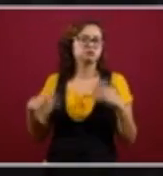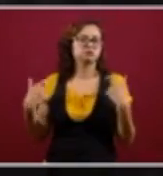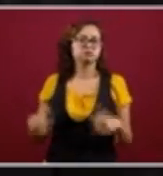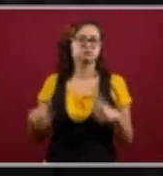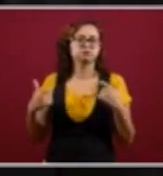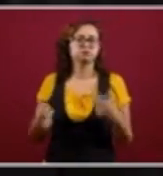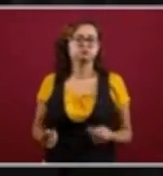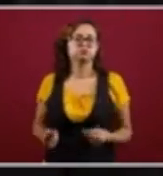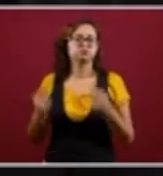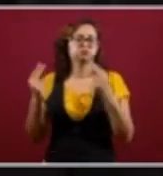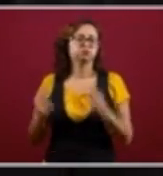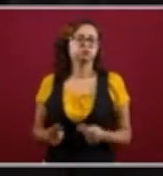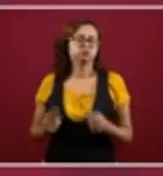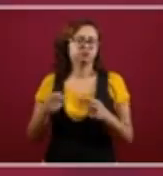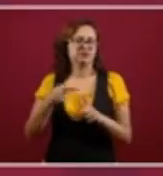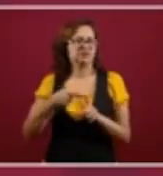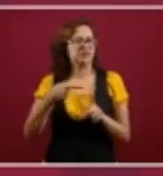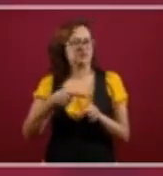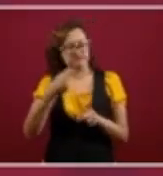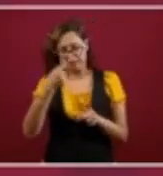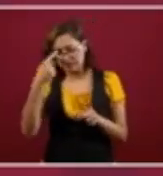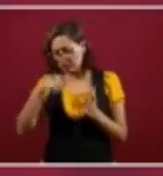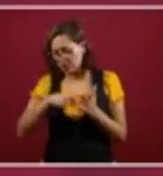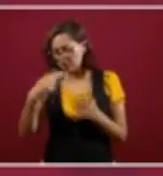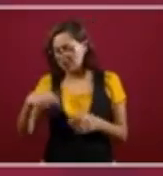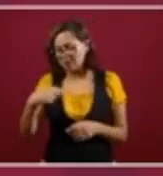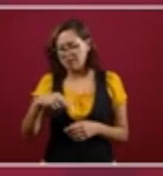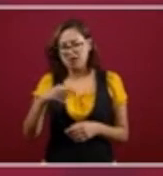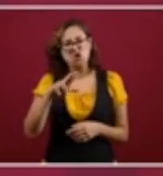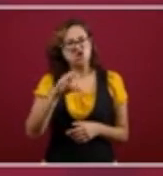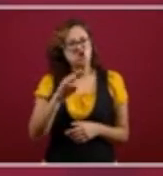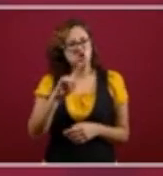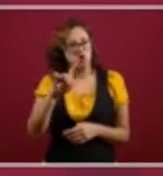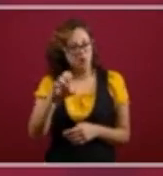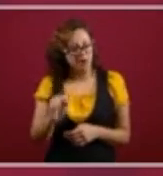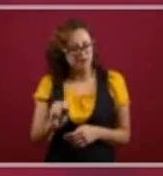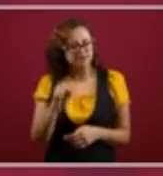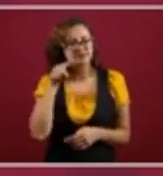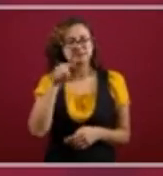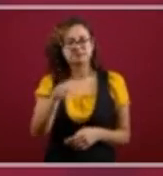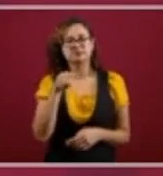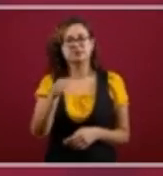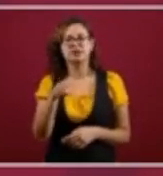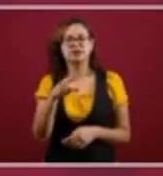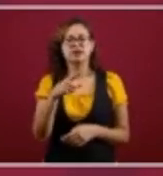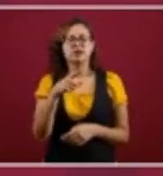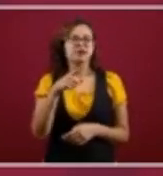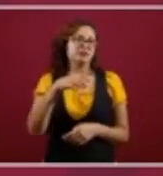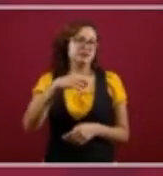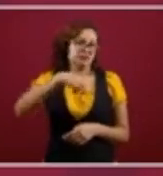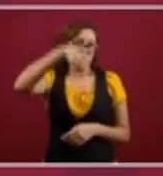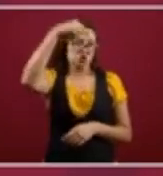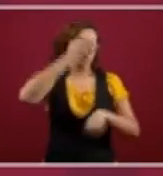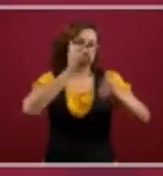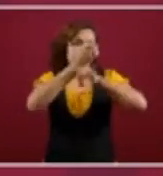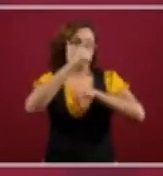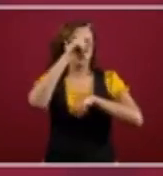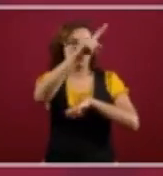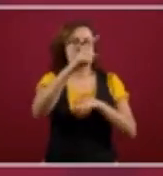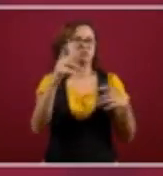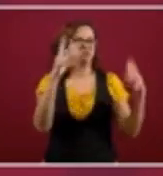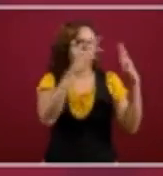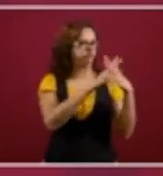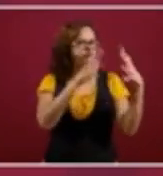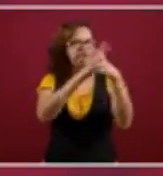interesantísimo, que venía de un estado del norte, había estado en la revolución, se vino a